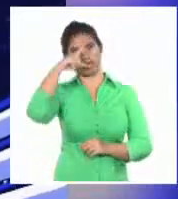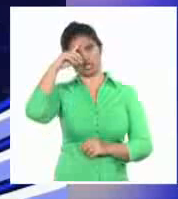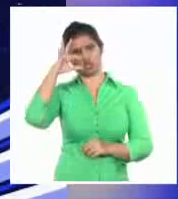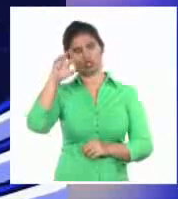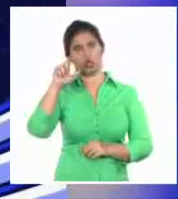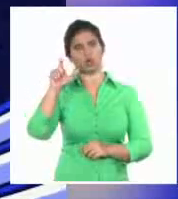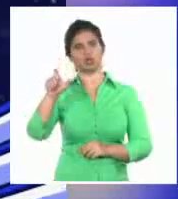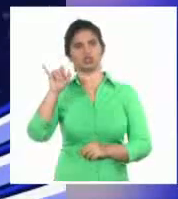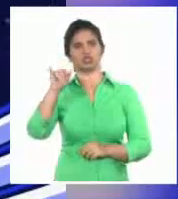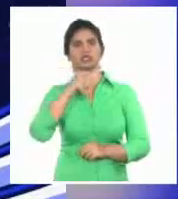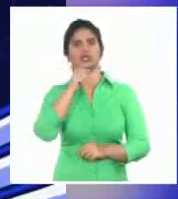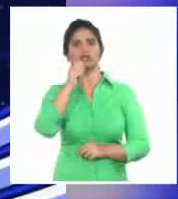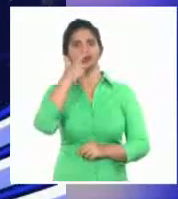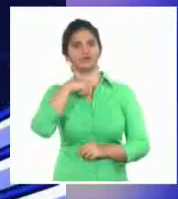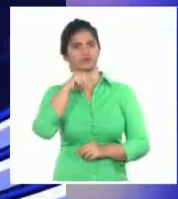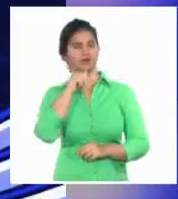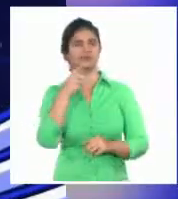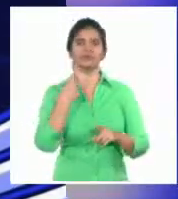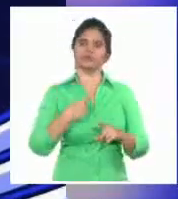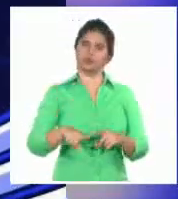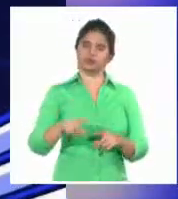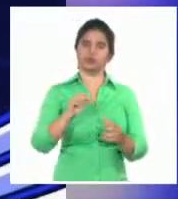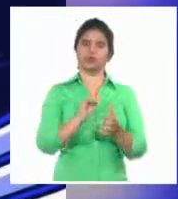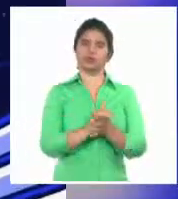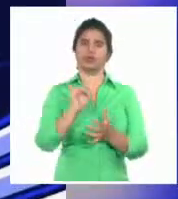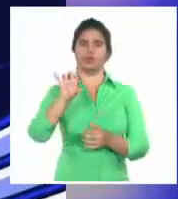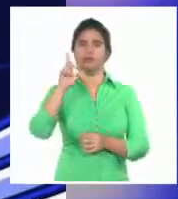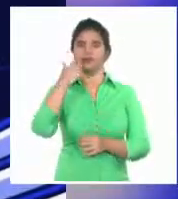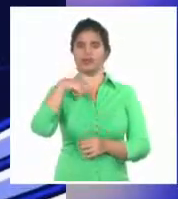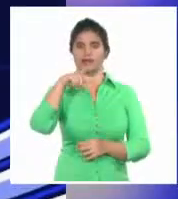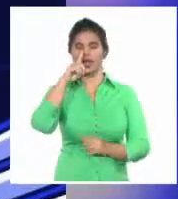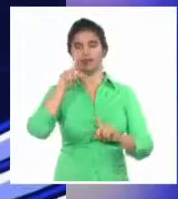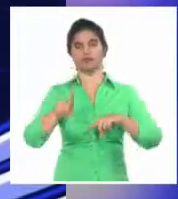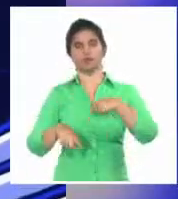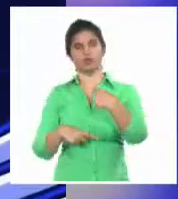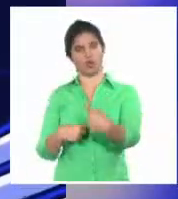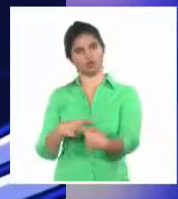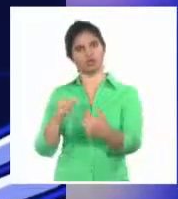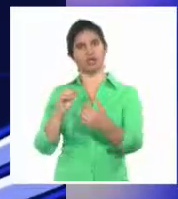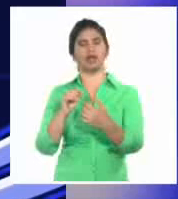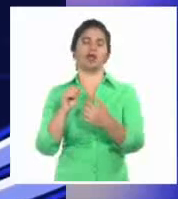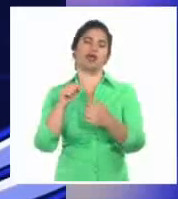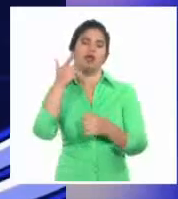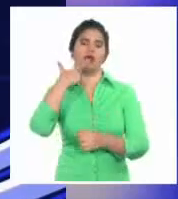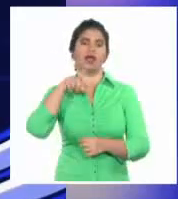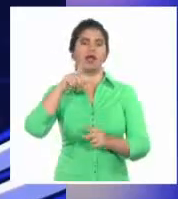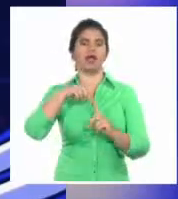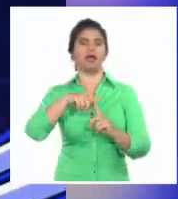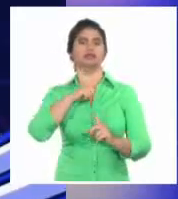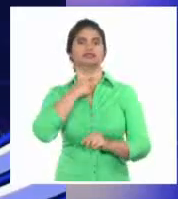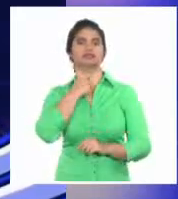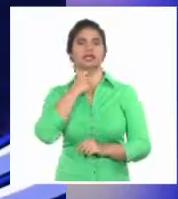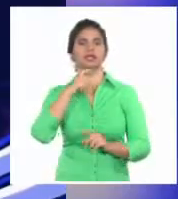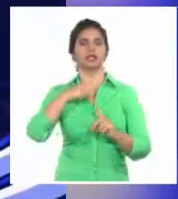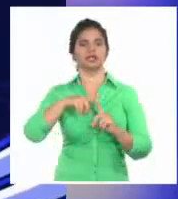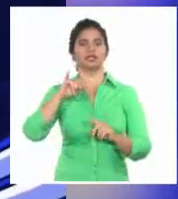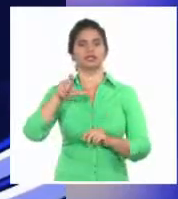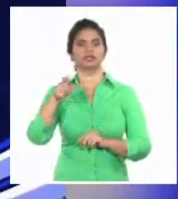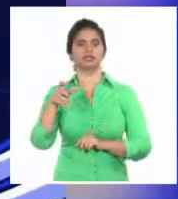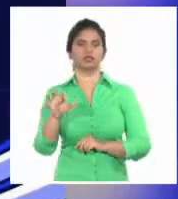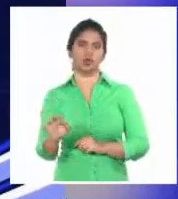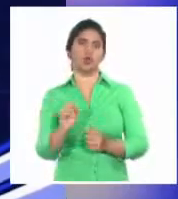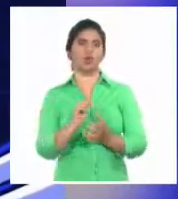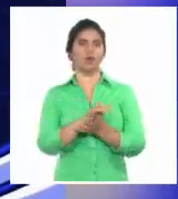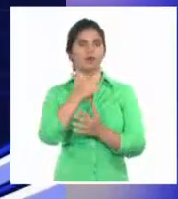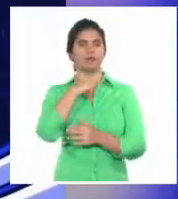El Inter de Milán se enfrentará al Atlético de Madrid. El PSV frente al Borussia Dortmund. El Lazio ante el Bayern Múnich,